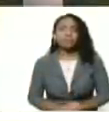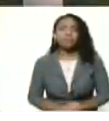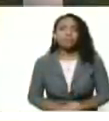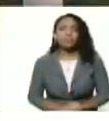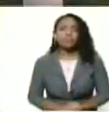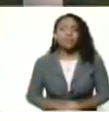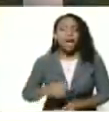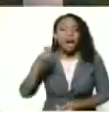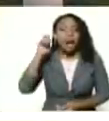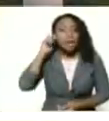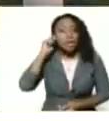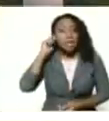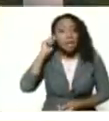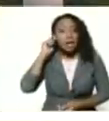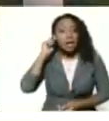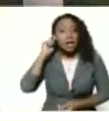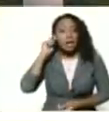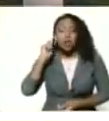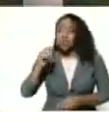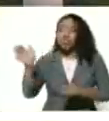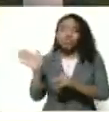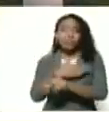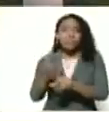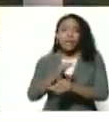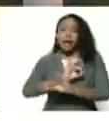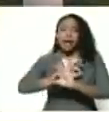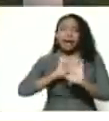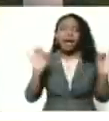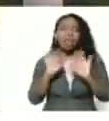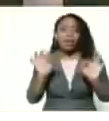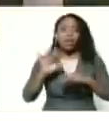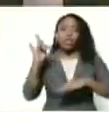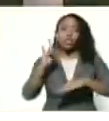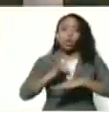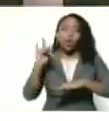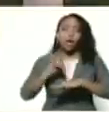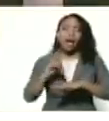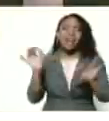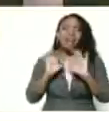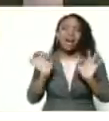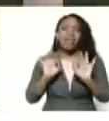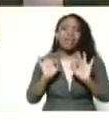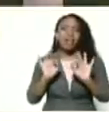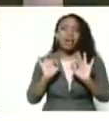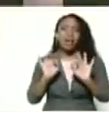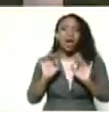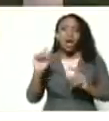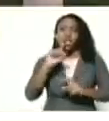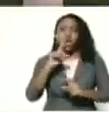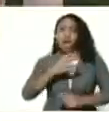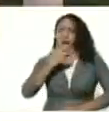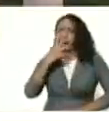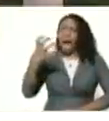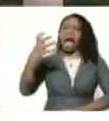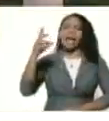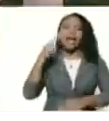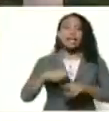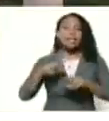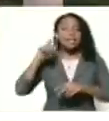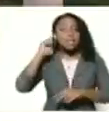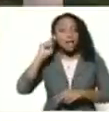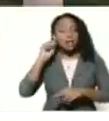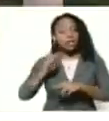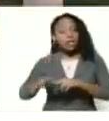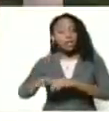A las niñas ni con el pétalo de una rosa. No le levante la voz a las niñas. Desde